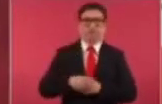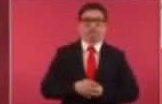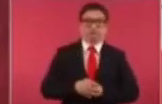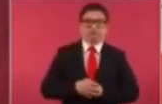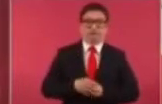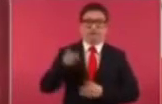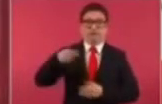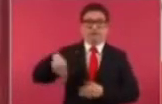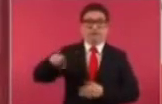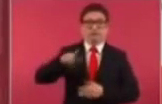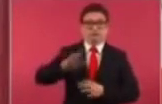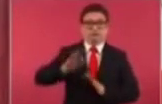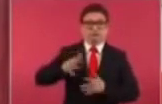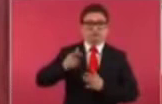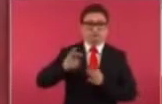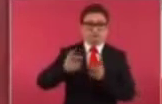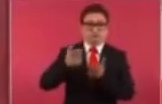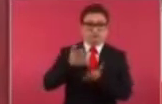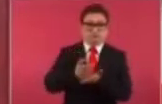pagaron